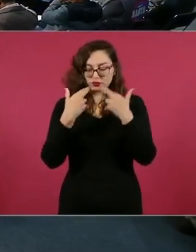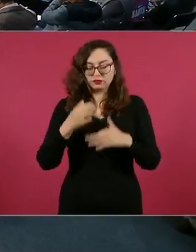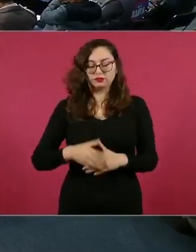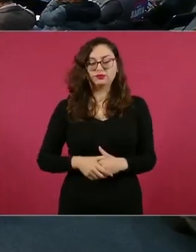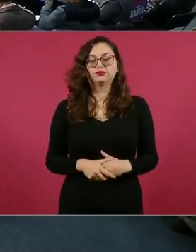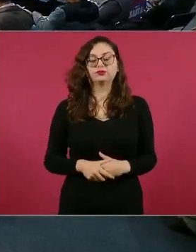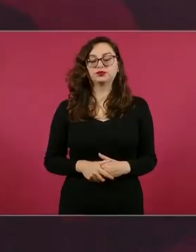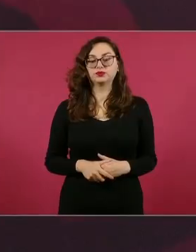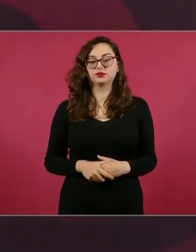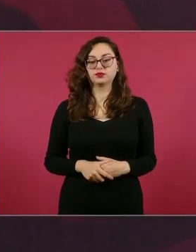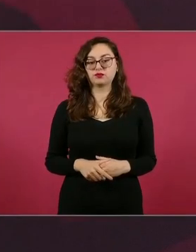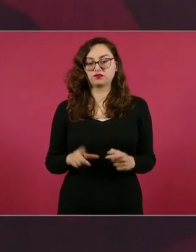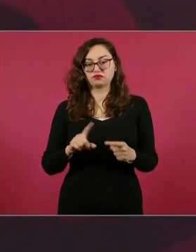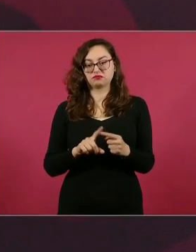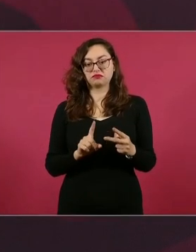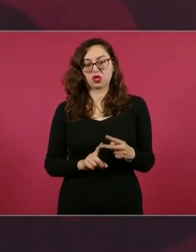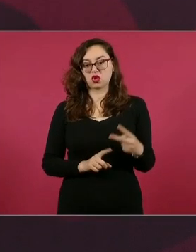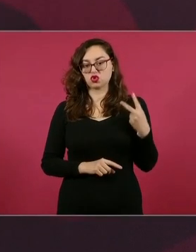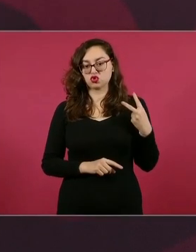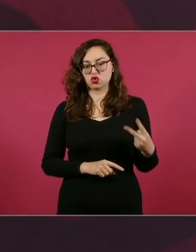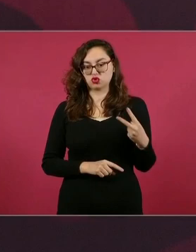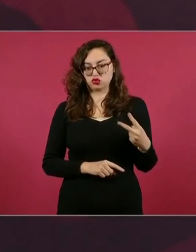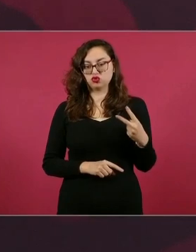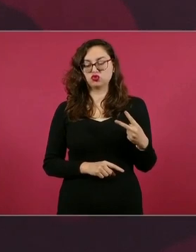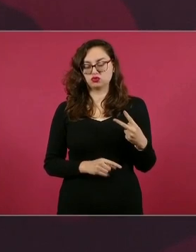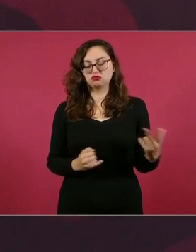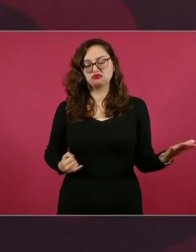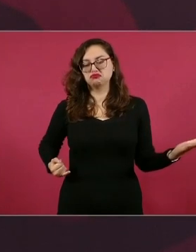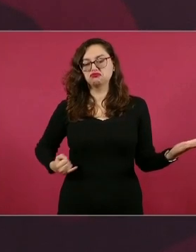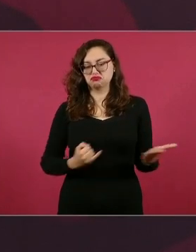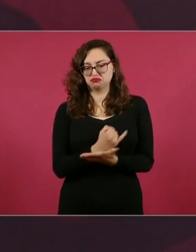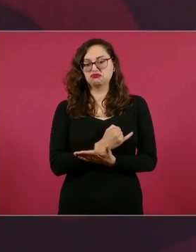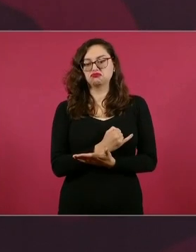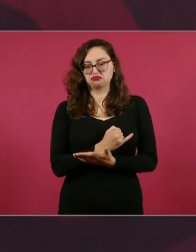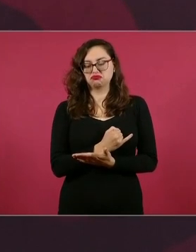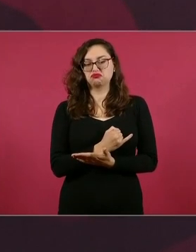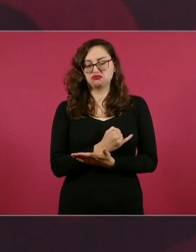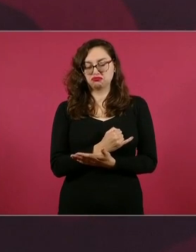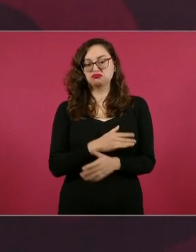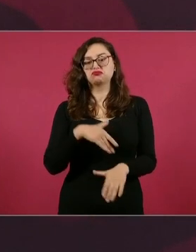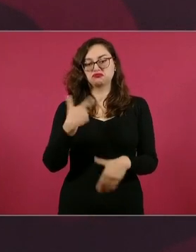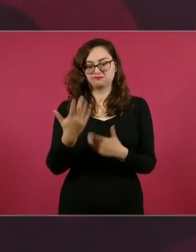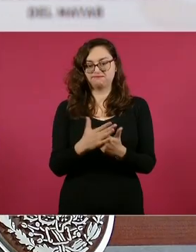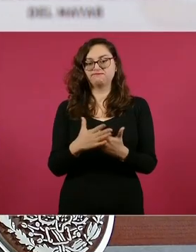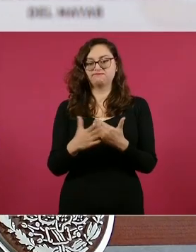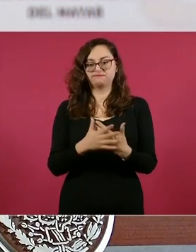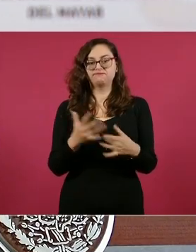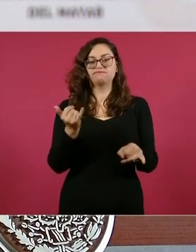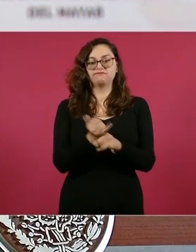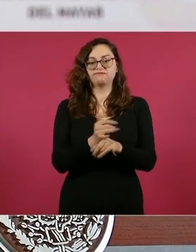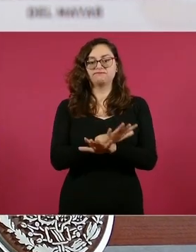este son las dos medidas que se van a tomar y pronto les vamos a